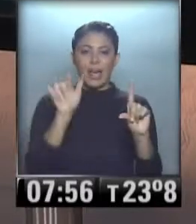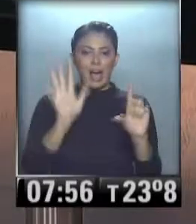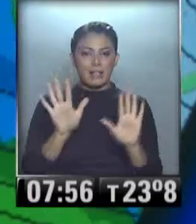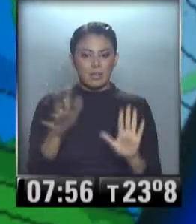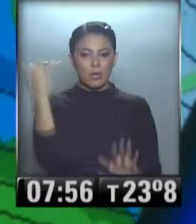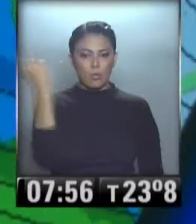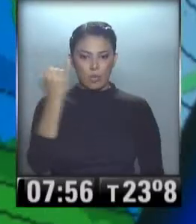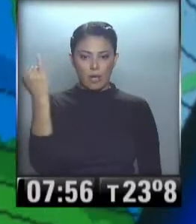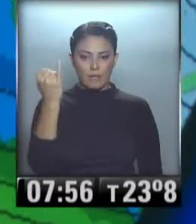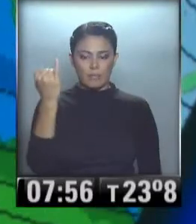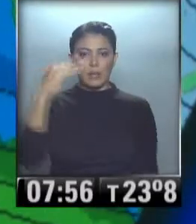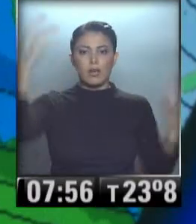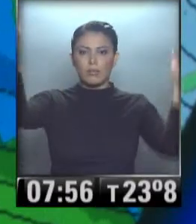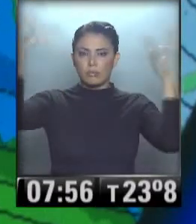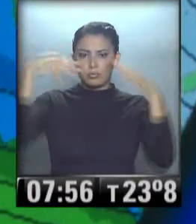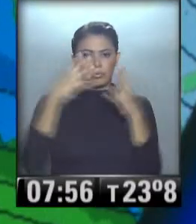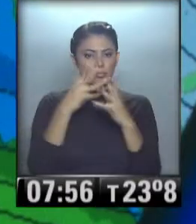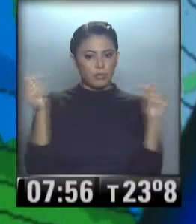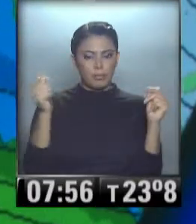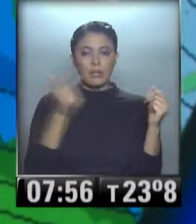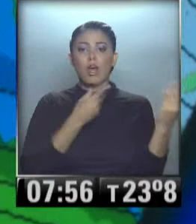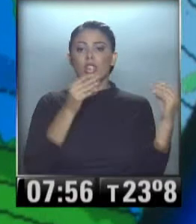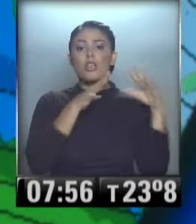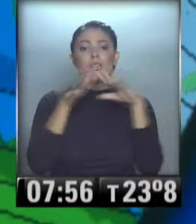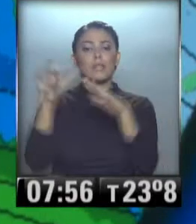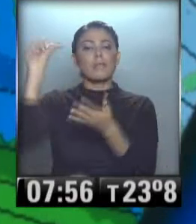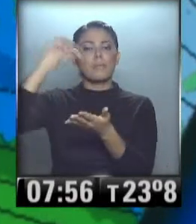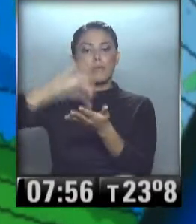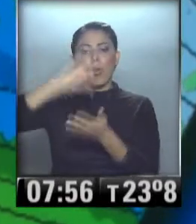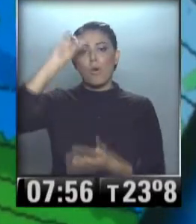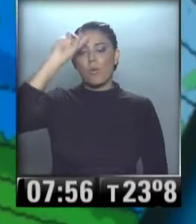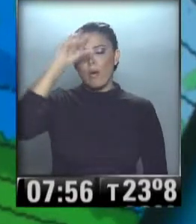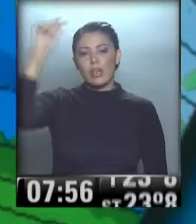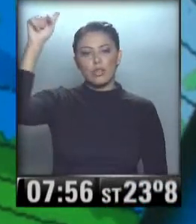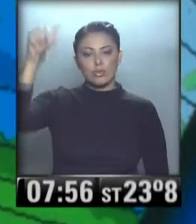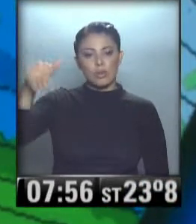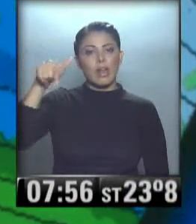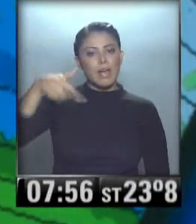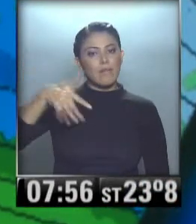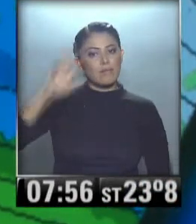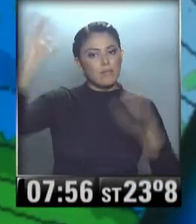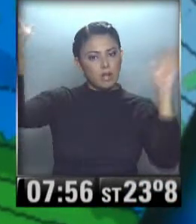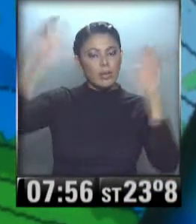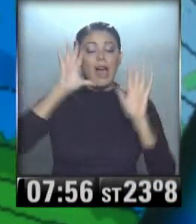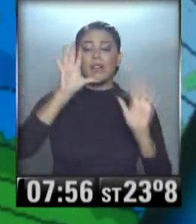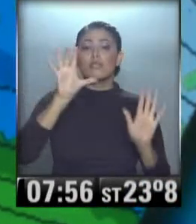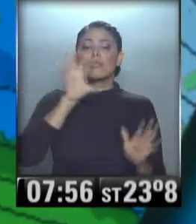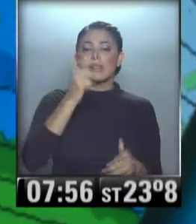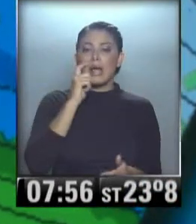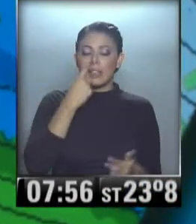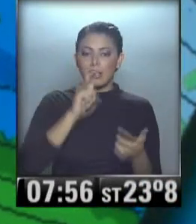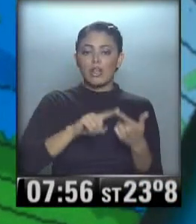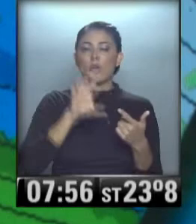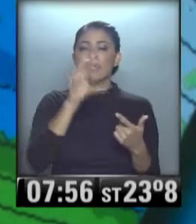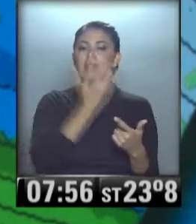las lluvias se van a nuestros vecinos, sur de la República Oriental del Uruguay, atención entrerriano, sur y centro de